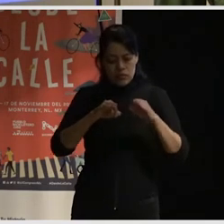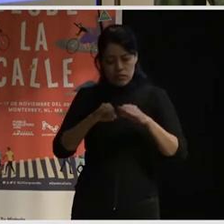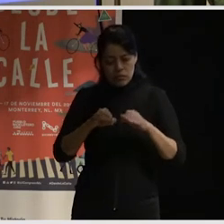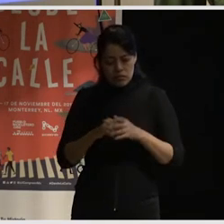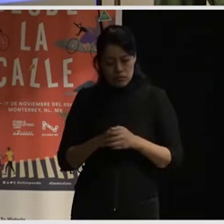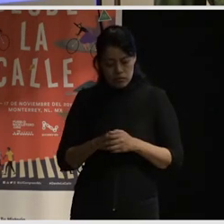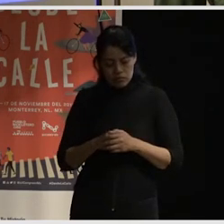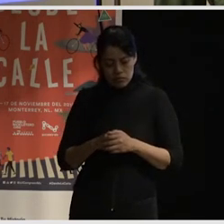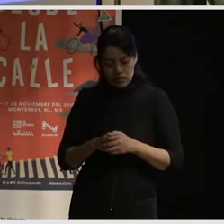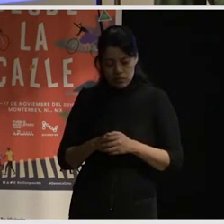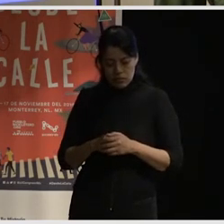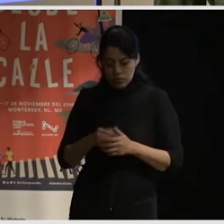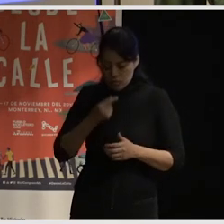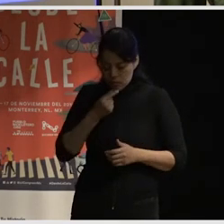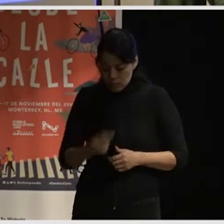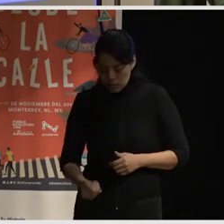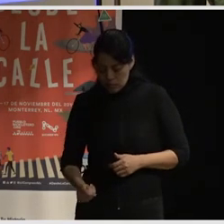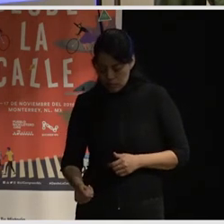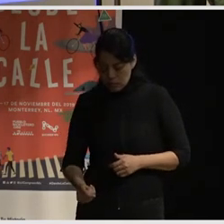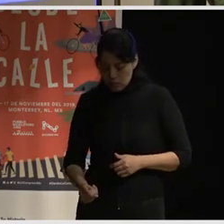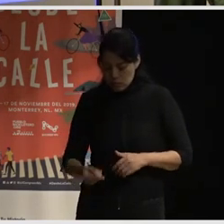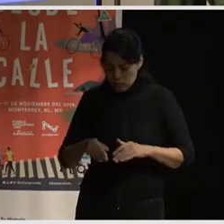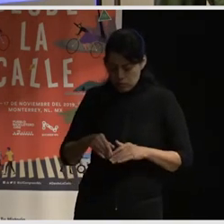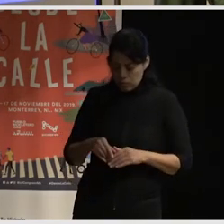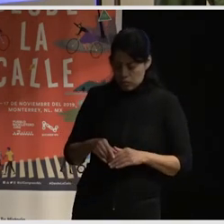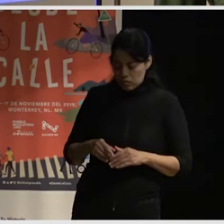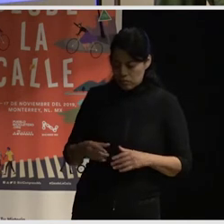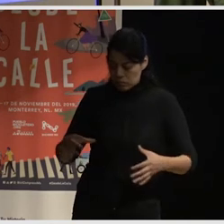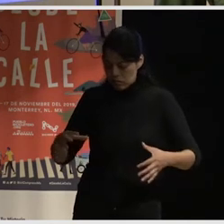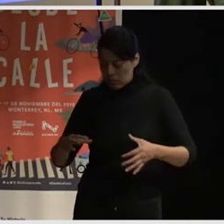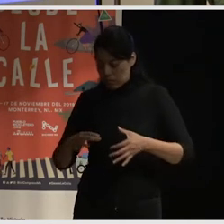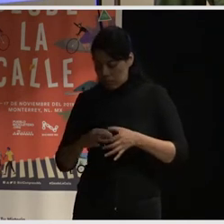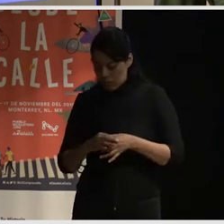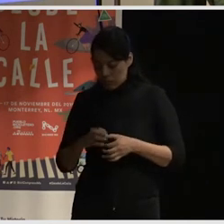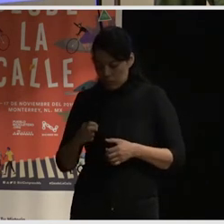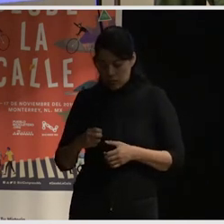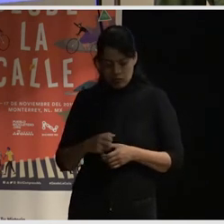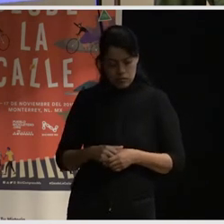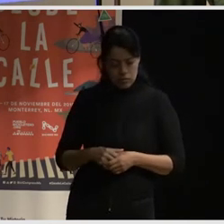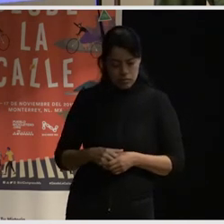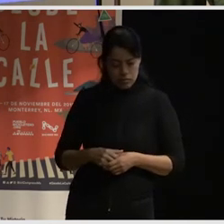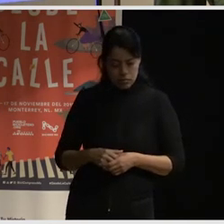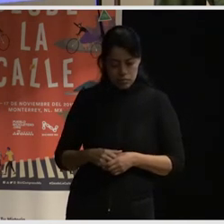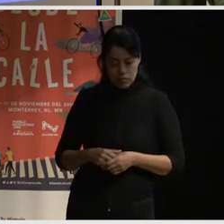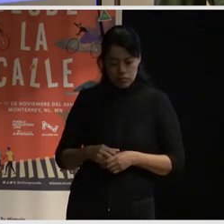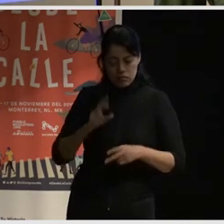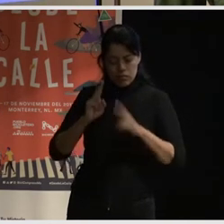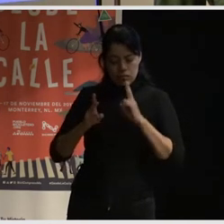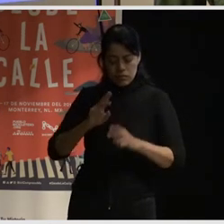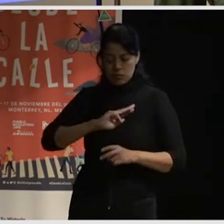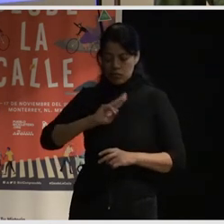evidentemente desde la niñez en este caso va muy asociado a esto hablar de